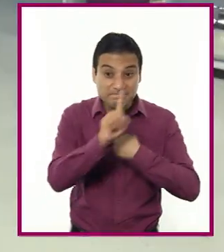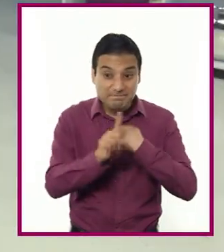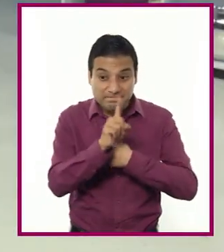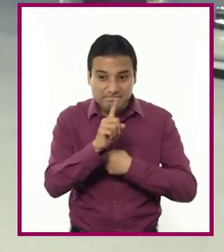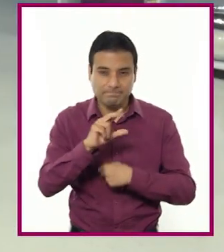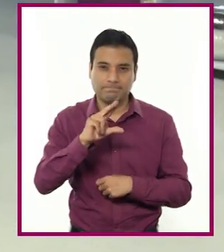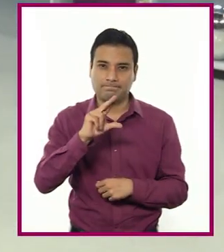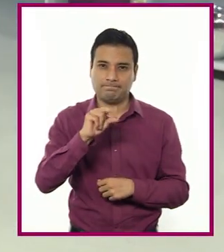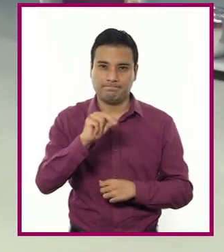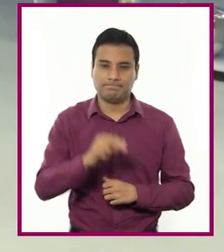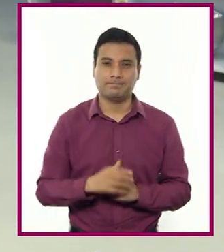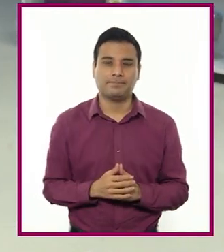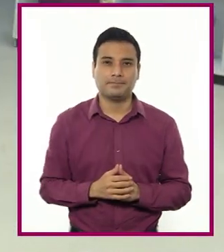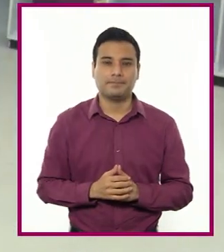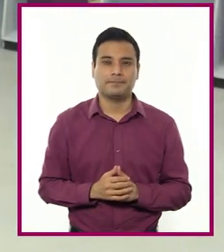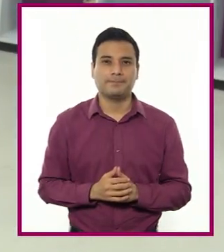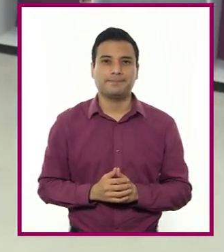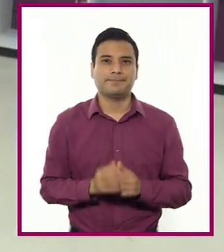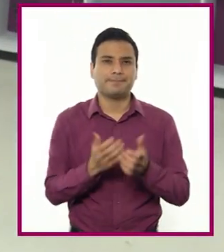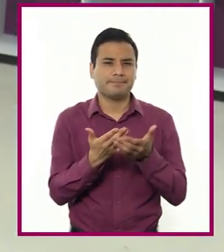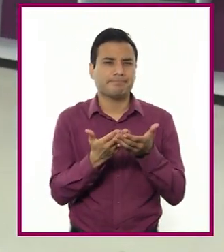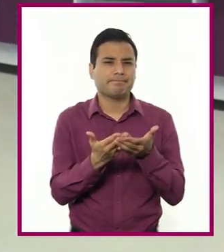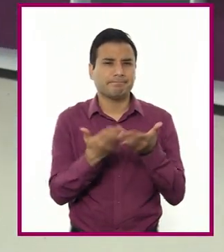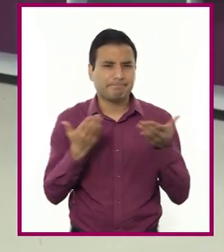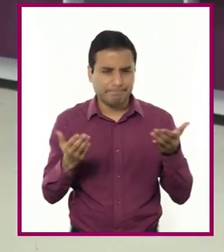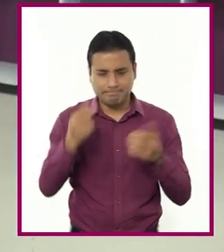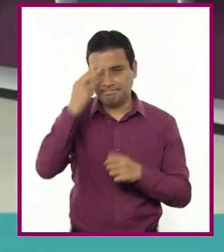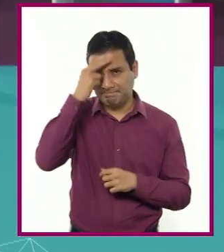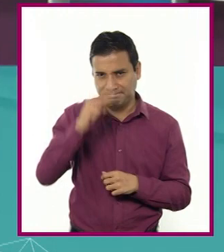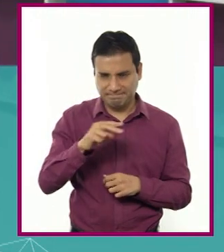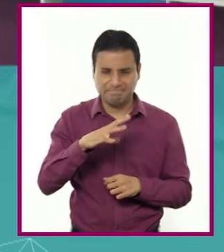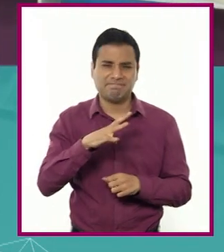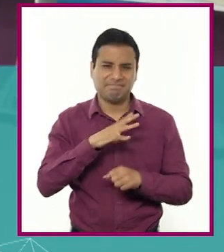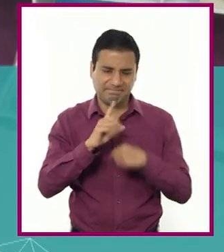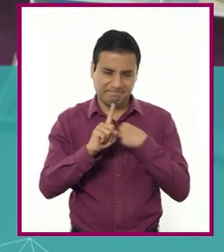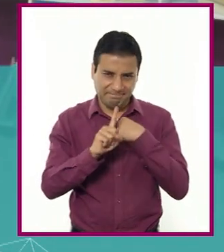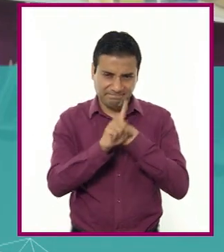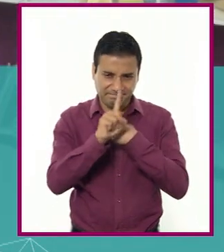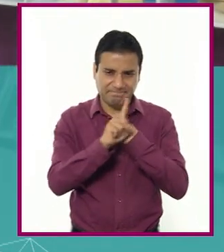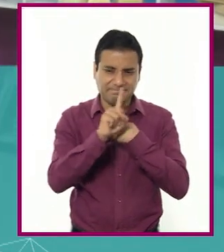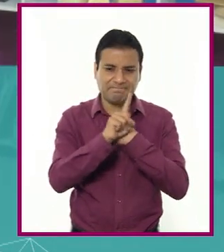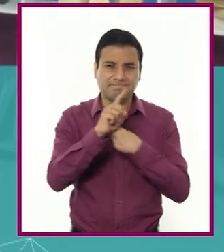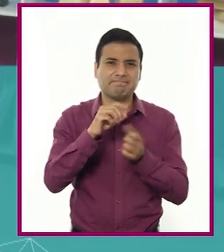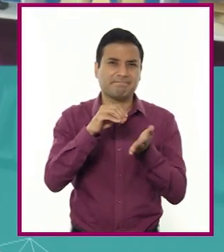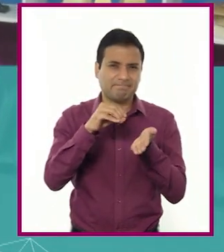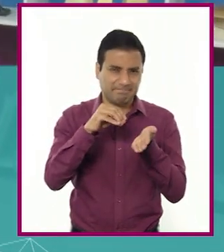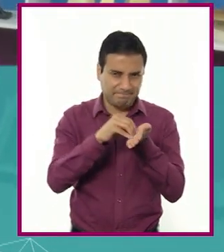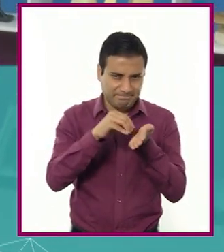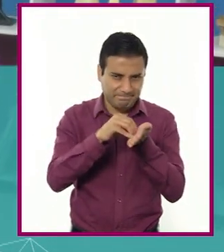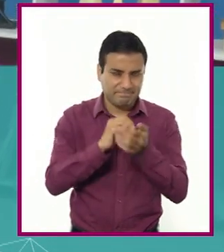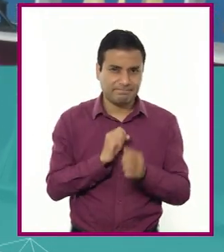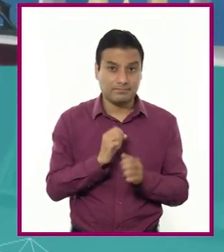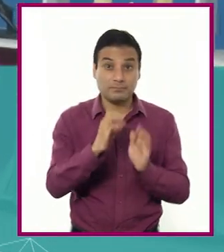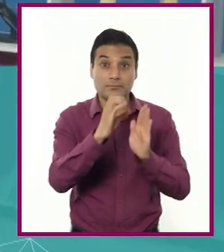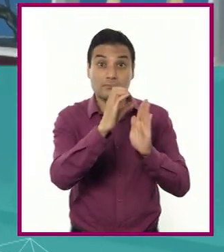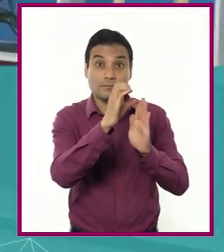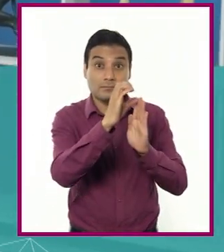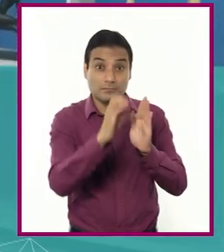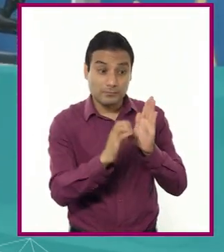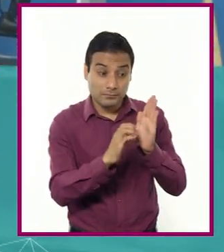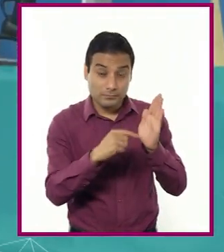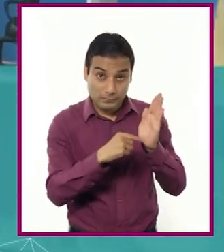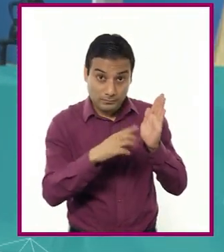ocurrir. Hoy aún hay desigualdad en el país, pero al estar garantizados los derechos en la